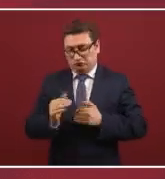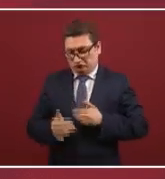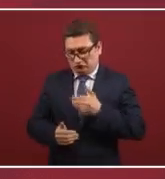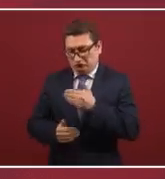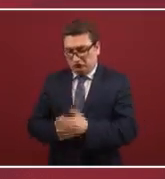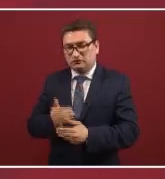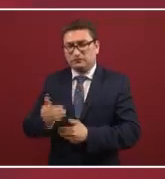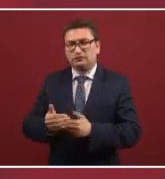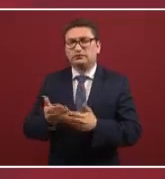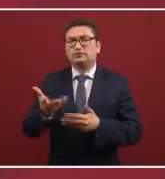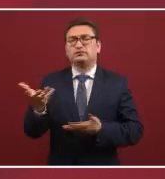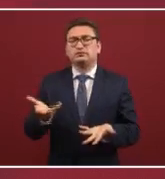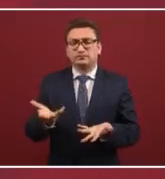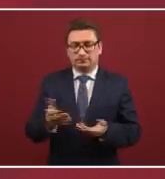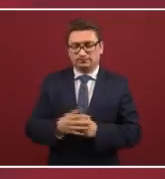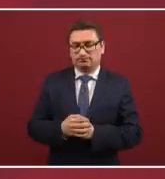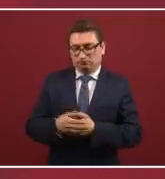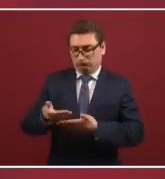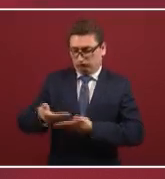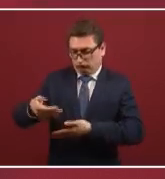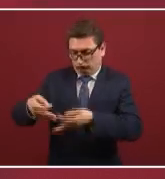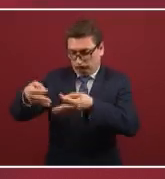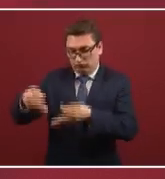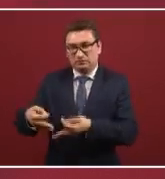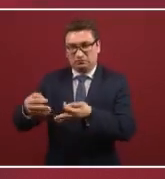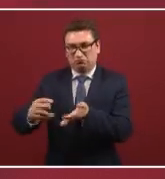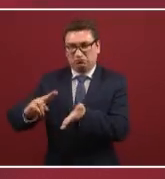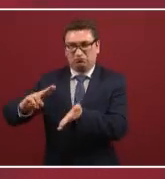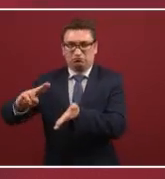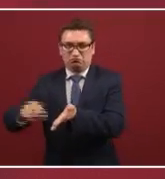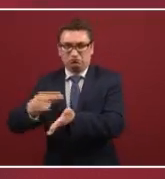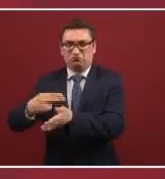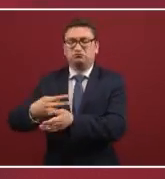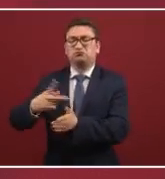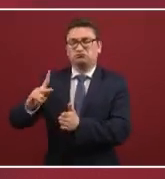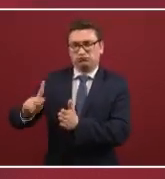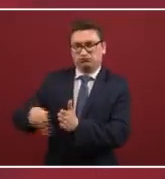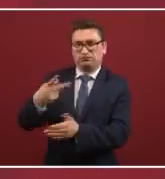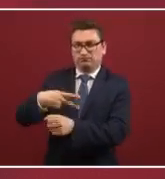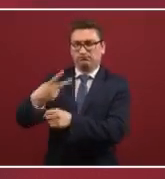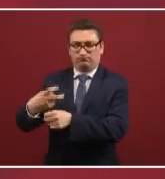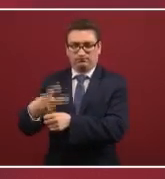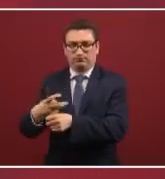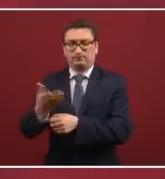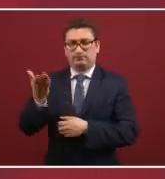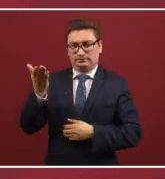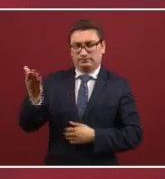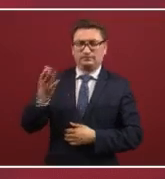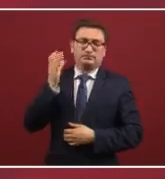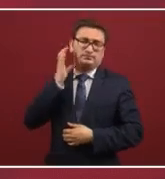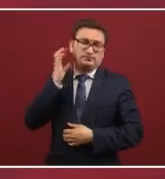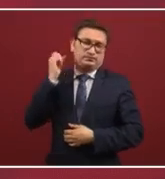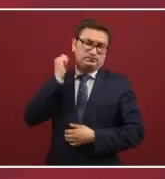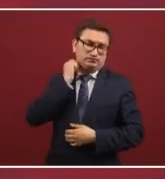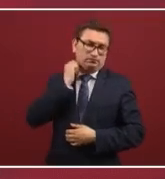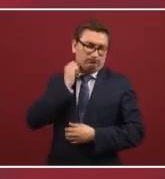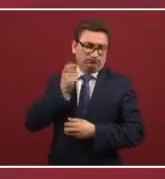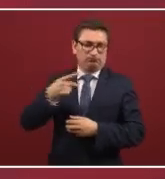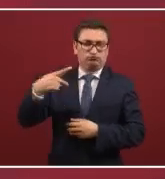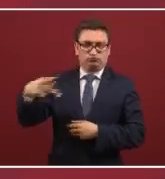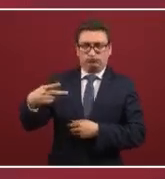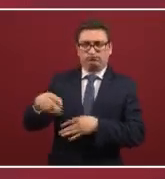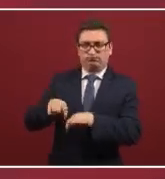para la ratificación que hará la Cámara de Senadores. ¿Por qué es